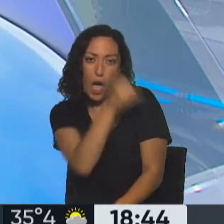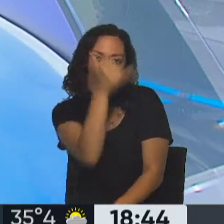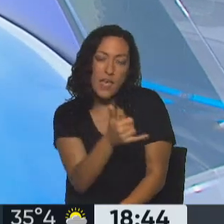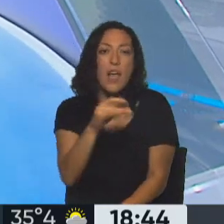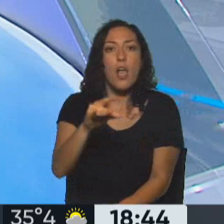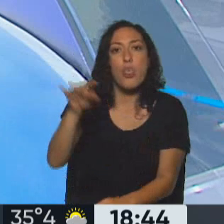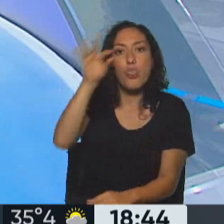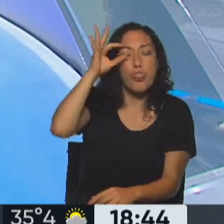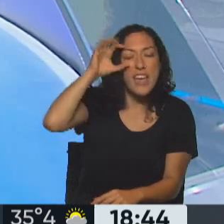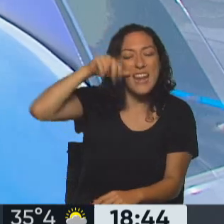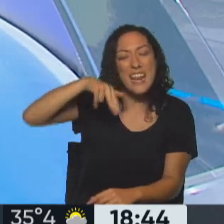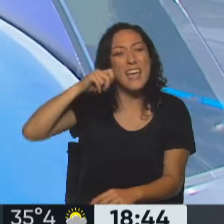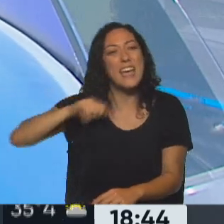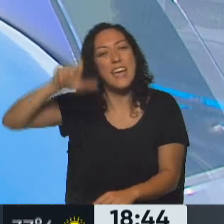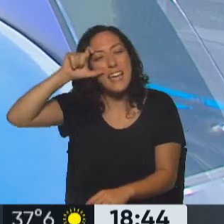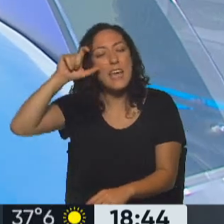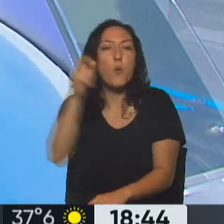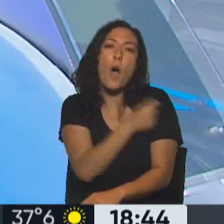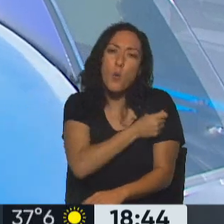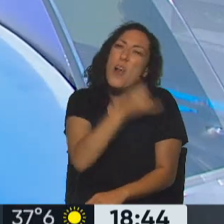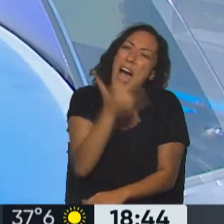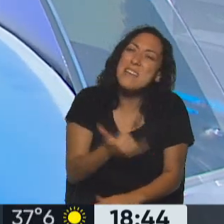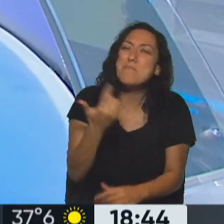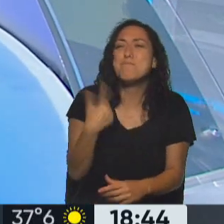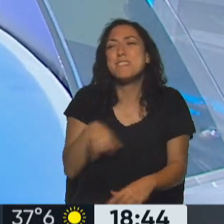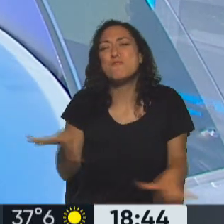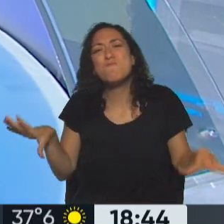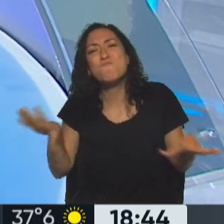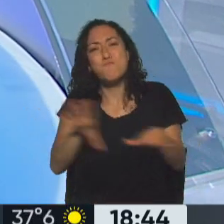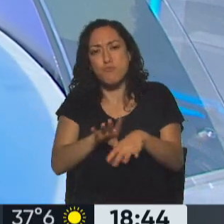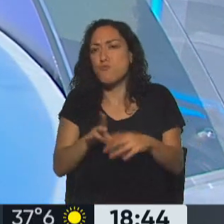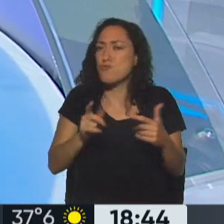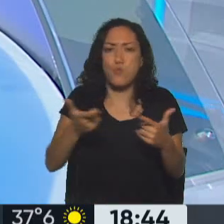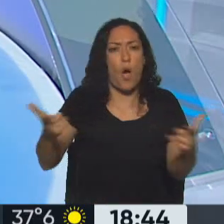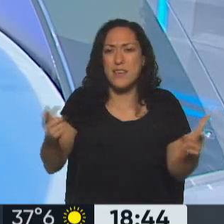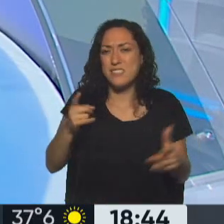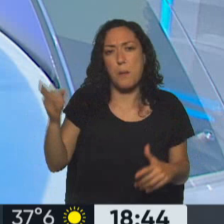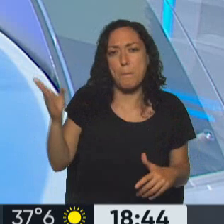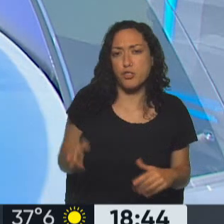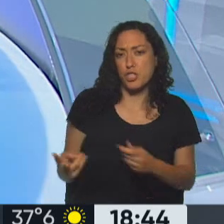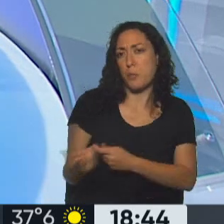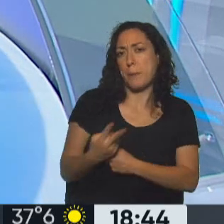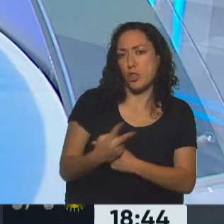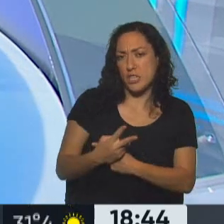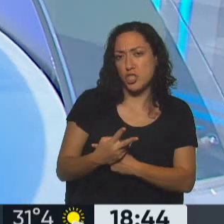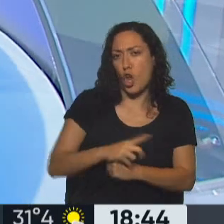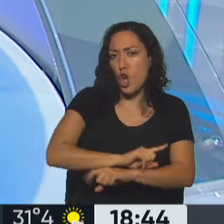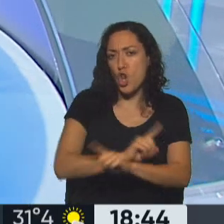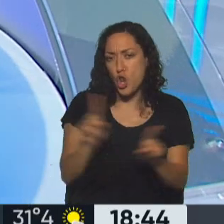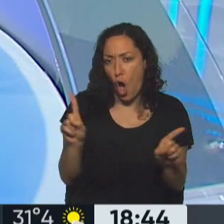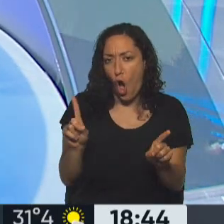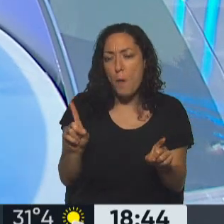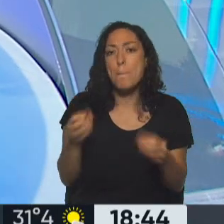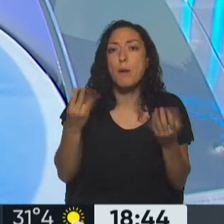dengue hay una vacuna pero no resultó muy efectiva porque no da ciento por ciento de protección para los cuatro